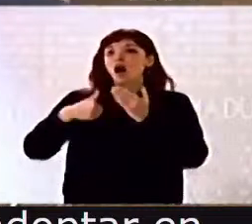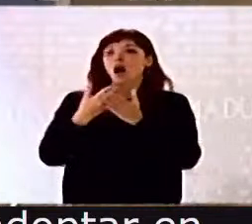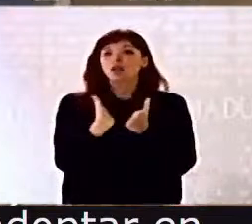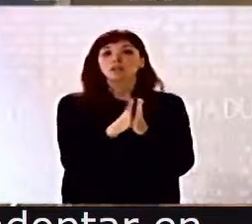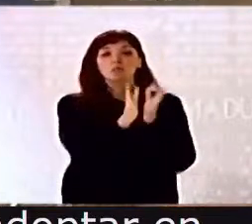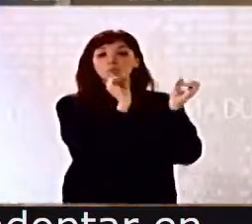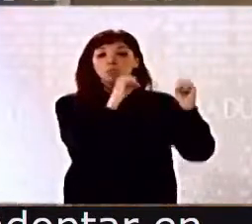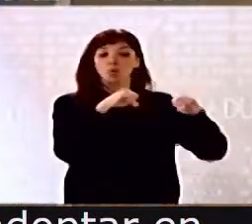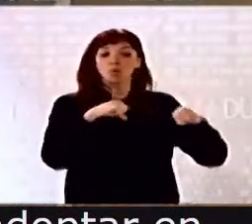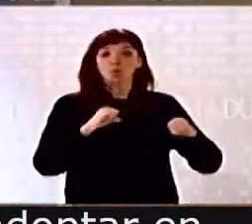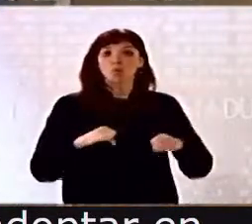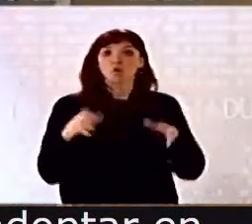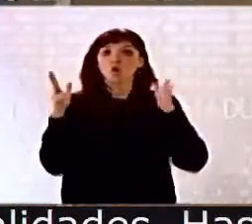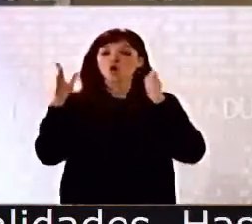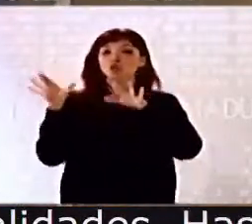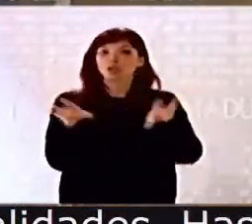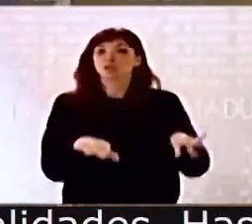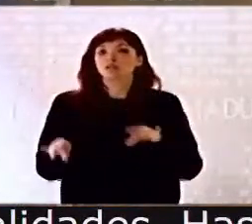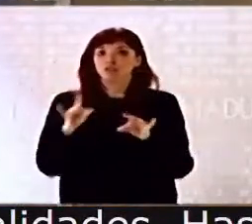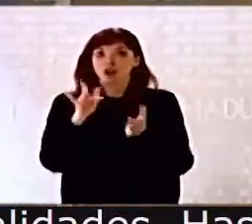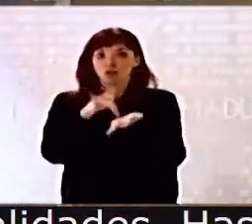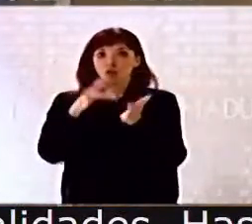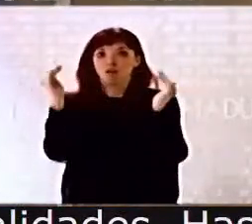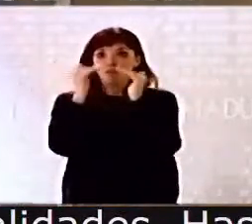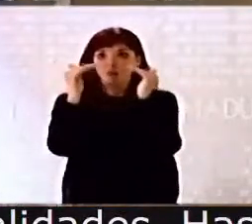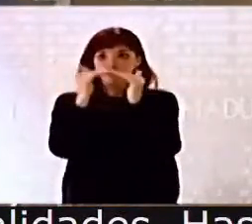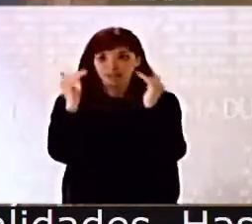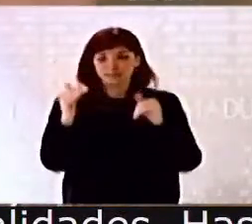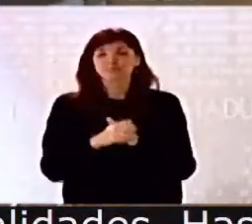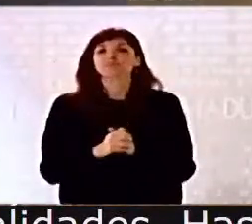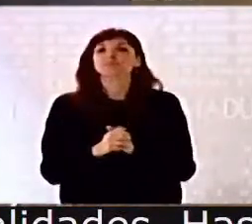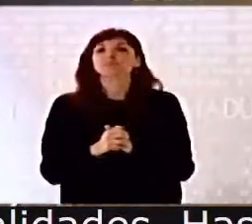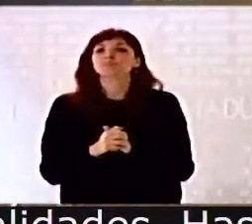en el Consejo Interterritorial del jueves,